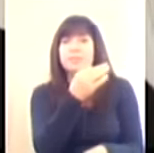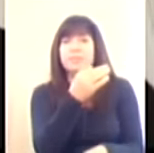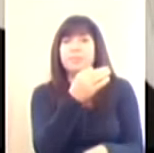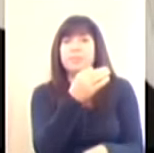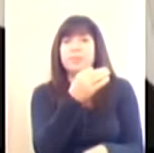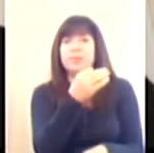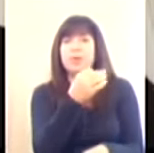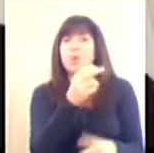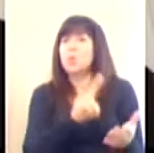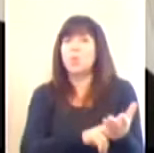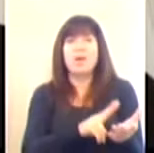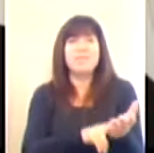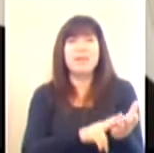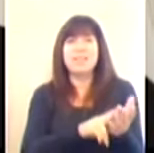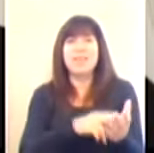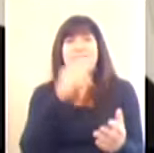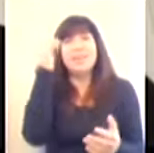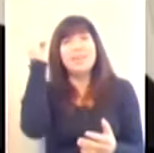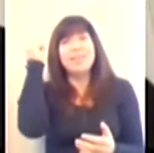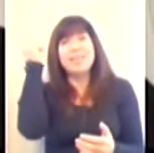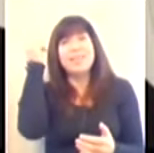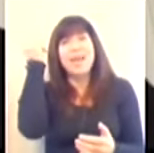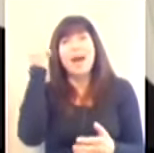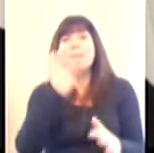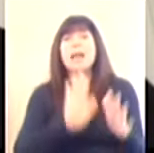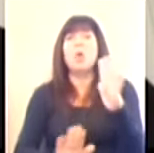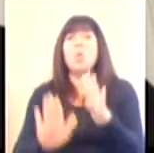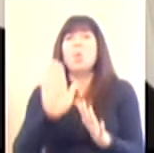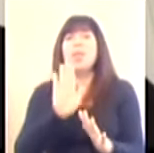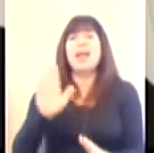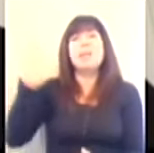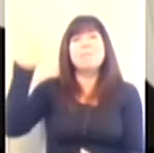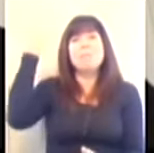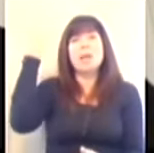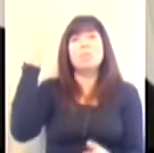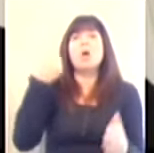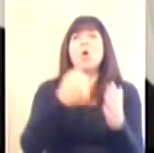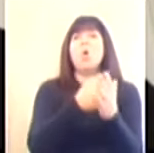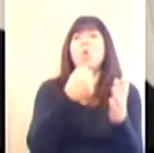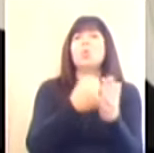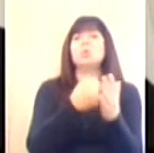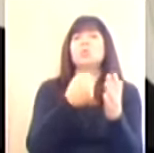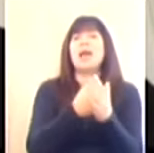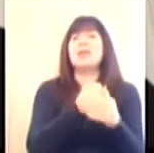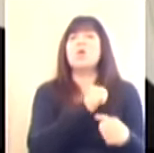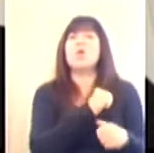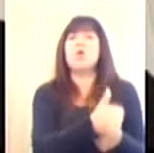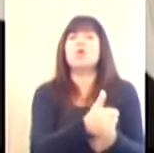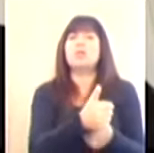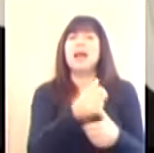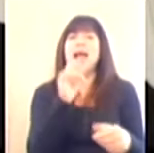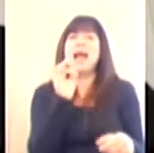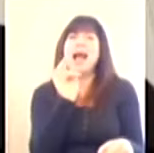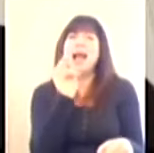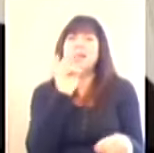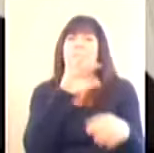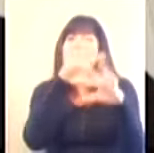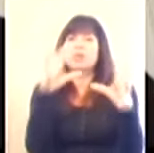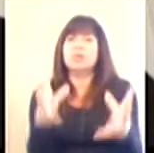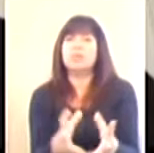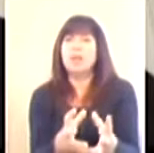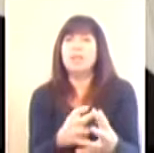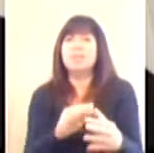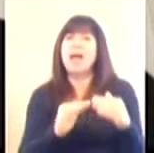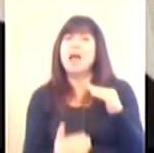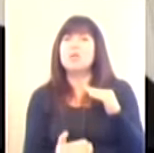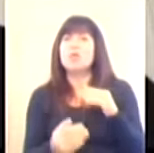no es verdad esta idea de que para cuidar el medio ambiente o luchar contra el calentamiento global, nosotros tenemos que dañar a la economía. Eso